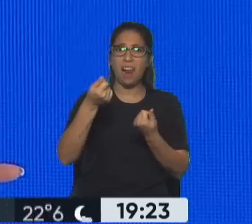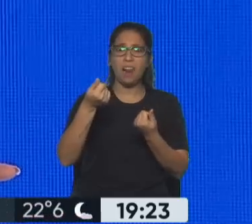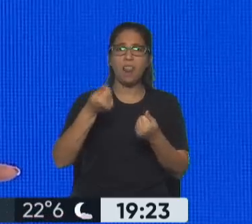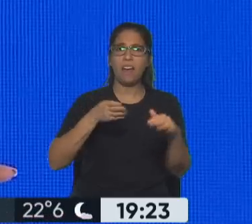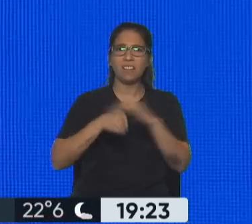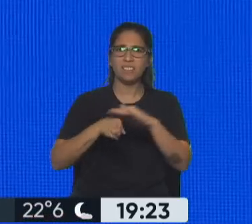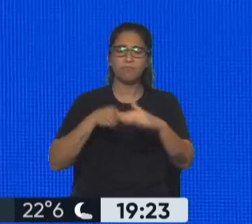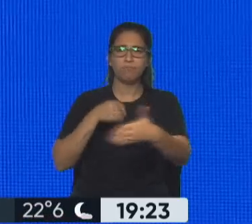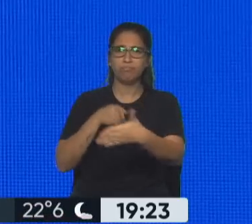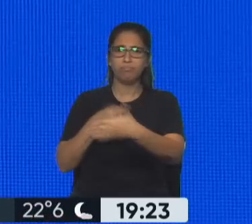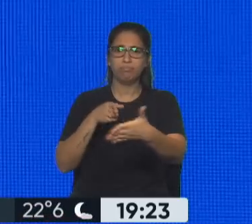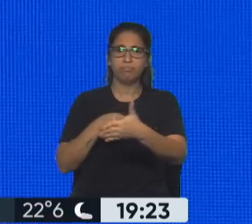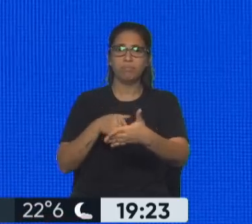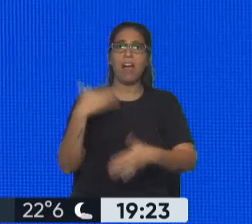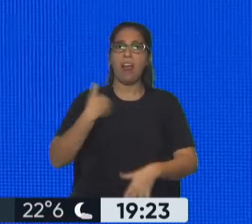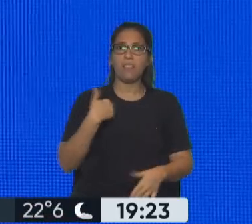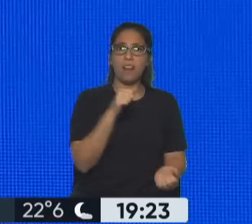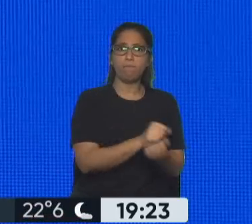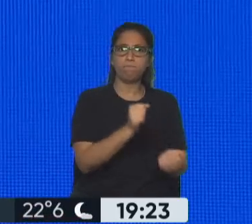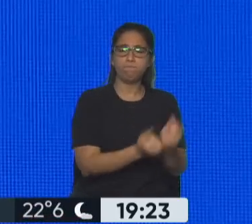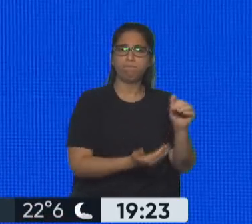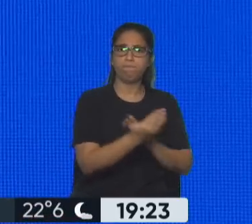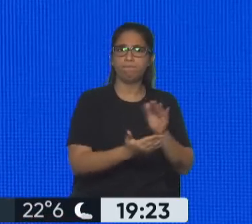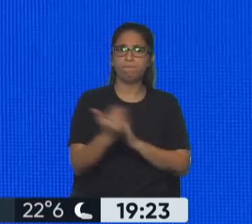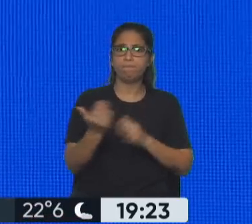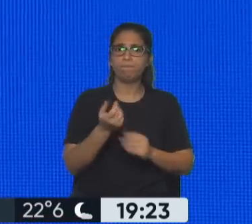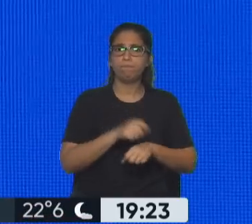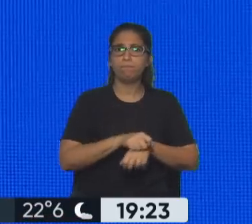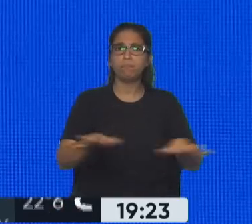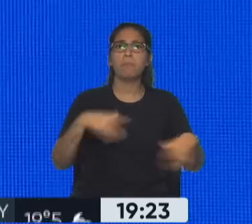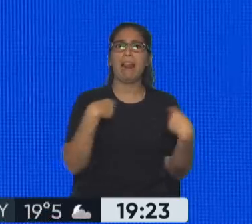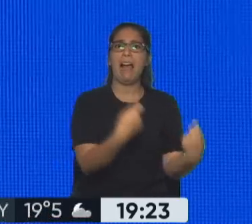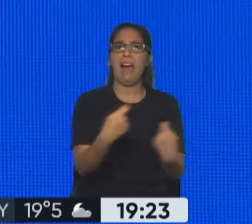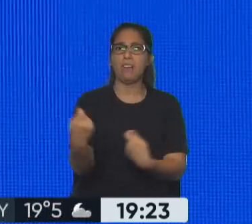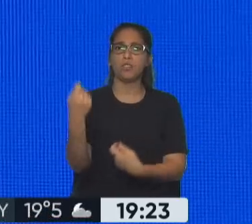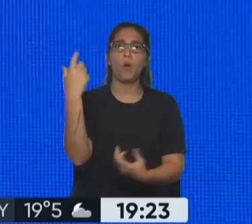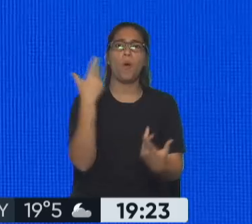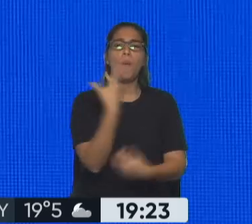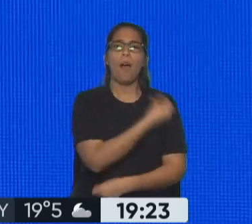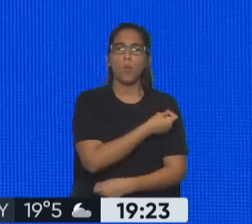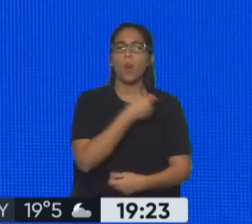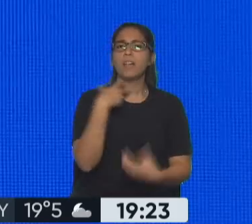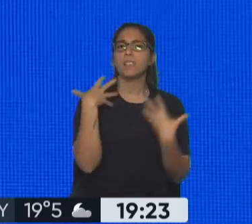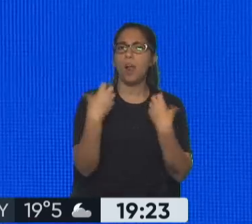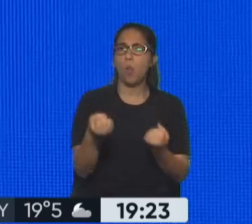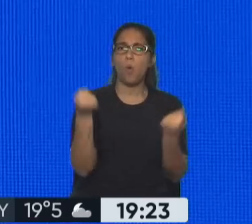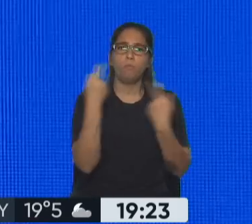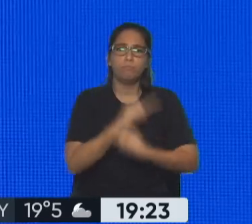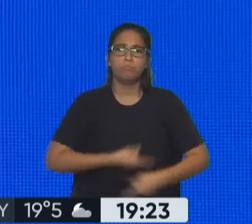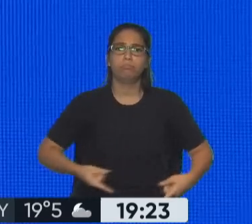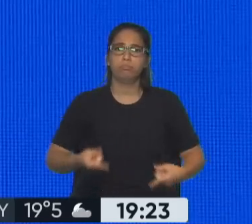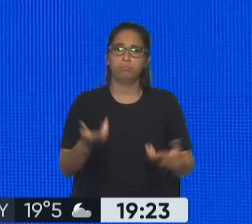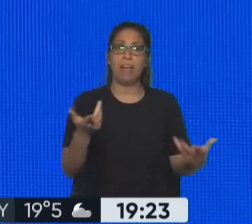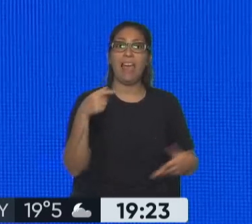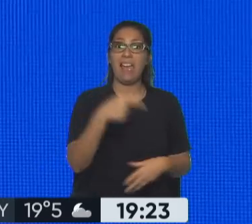emitió para poder hacer frente a los gastos que significaba vacunas, salud, etcétera, etcétera. Claro